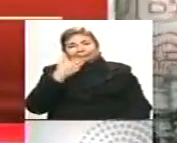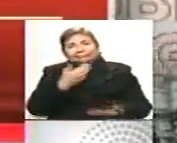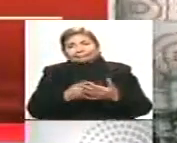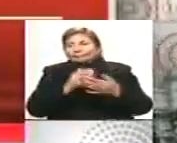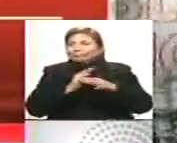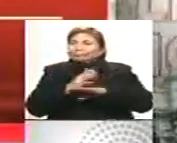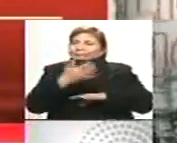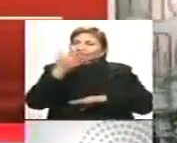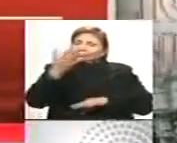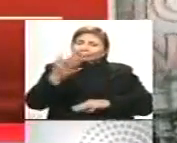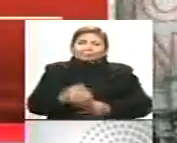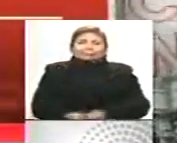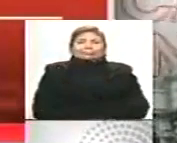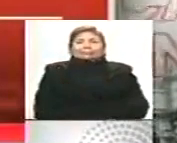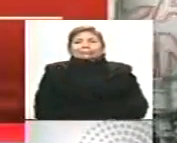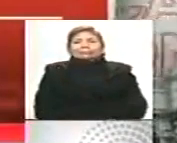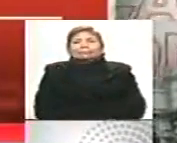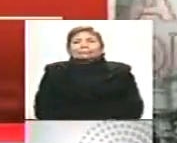intermedio suyo